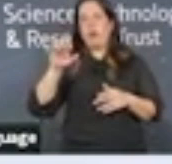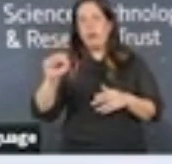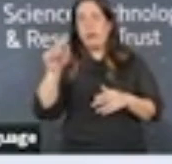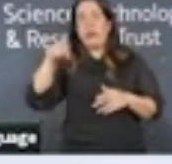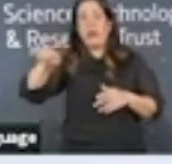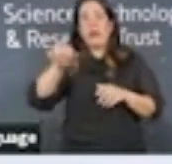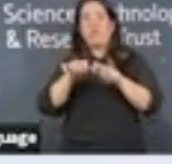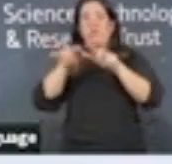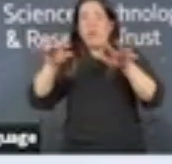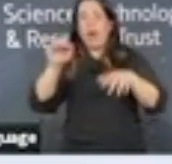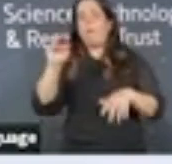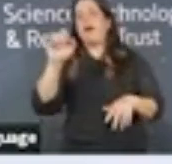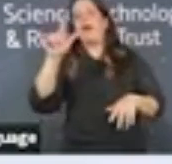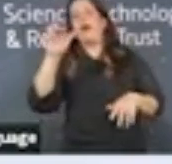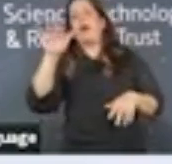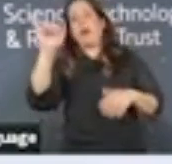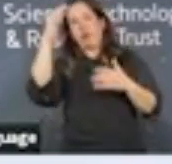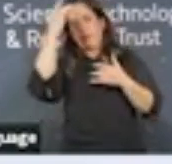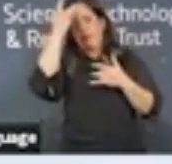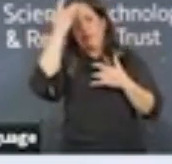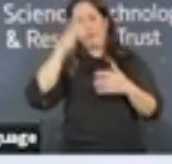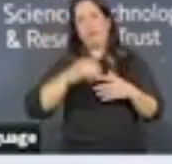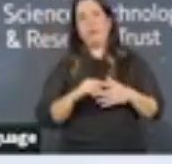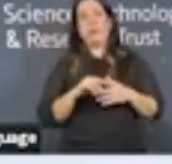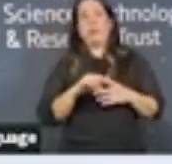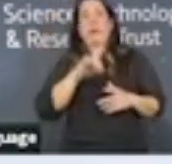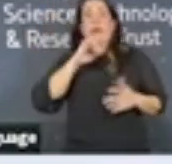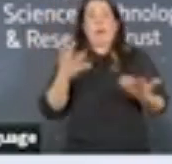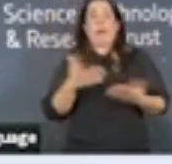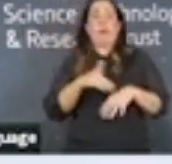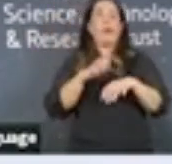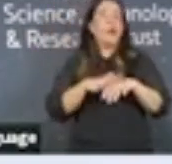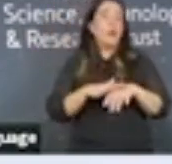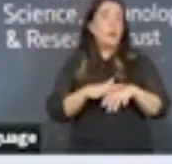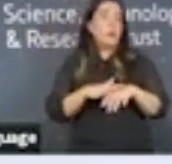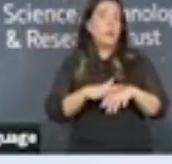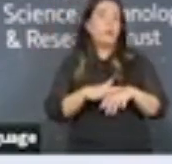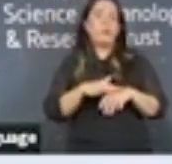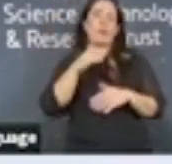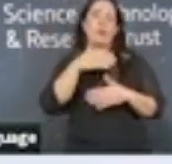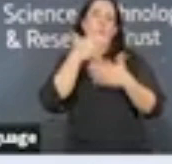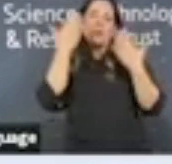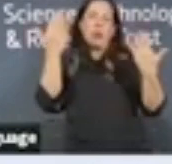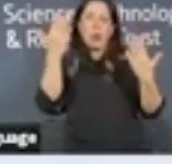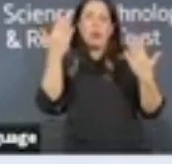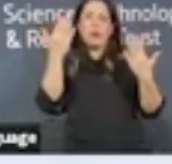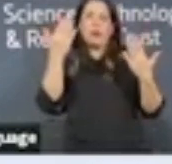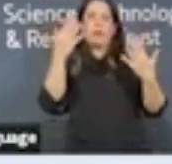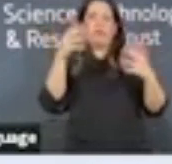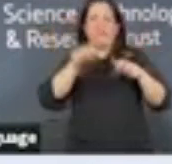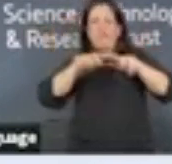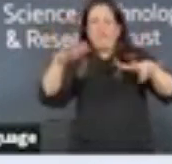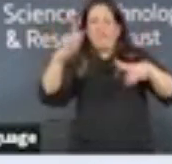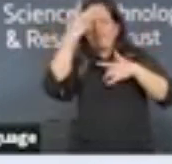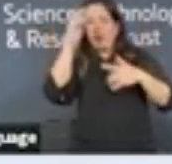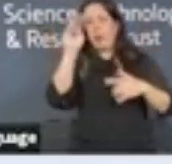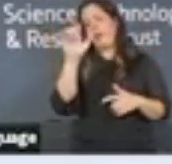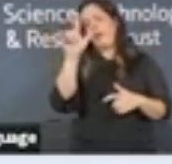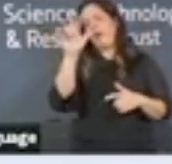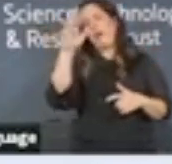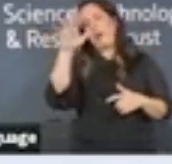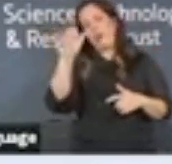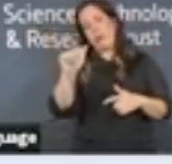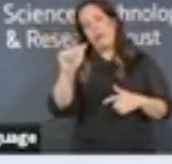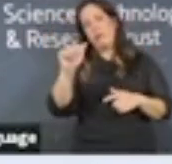parásito malárico. Afortunadamente en Puerto Rico no existe transmisión de malaria, como lo hubo en